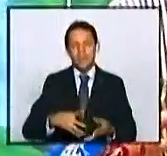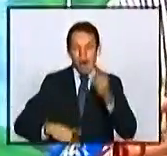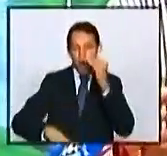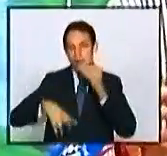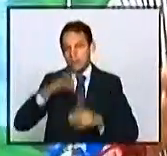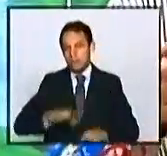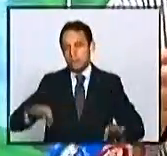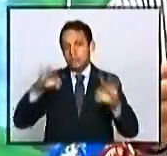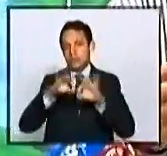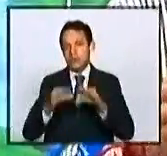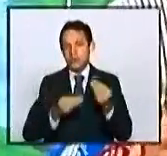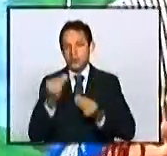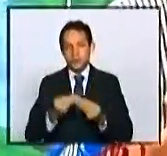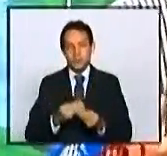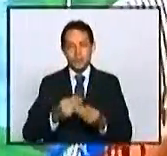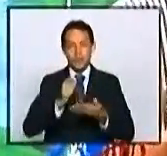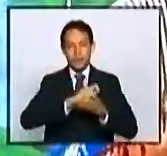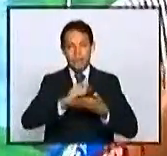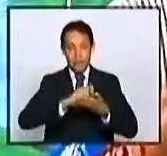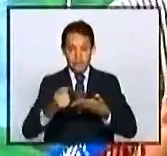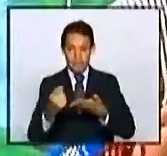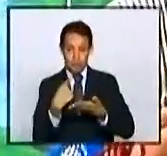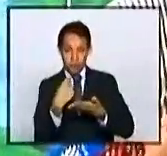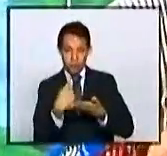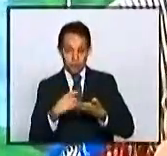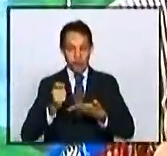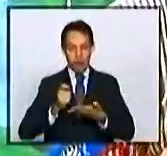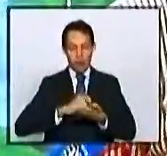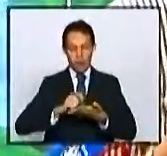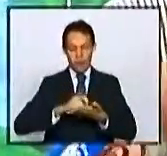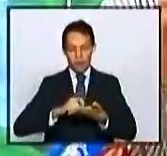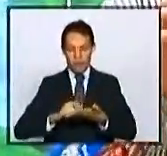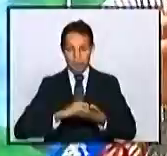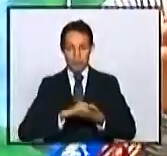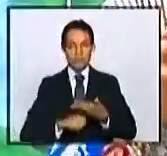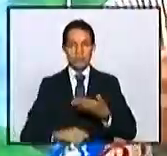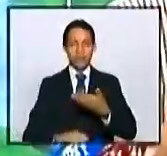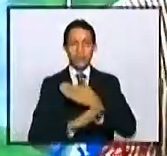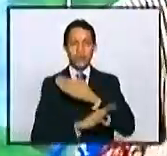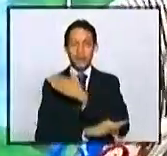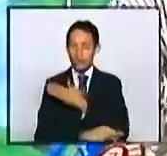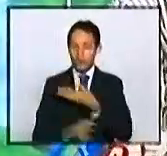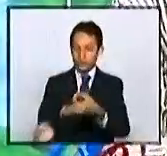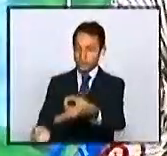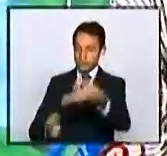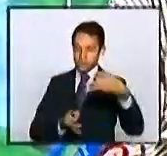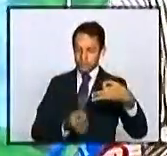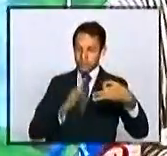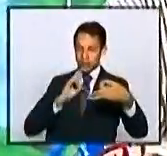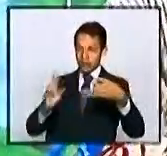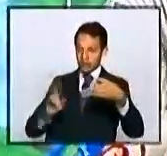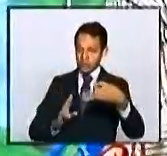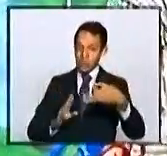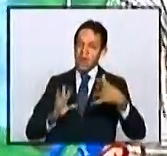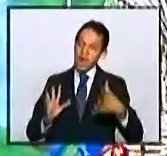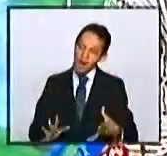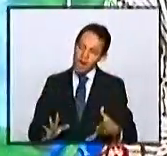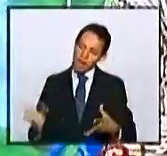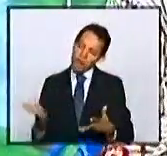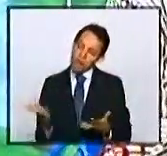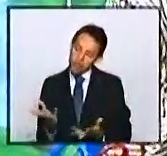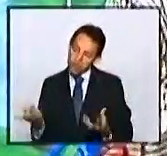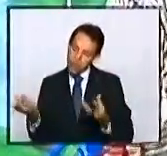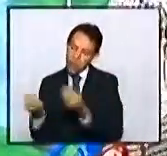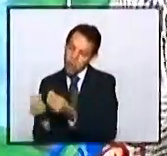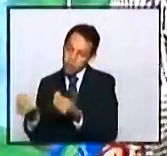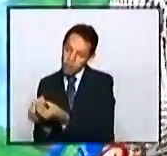que los test psicológicos, lo que nos arrojan a nosotros como psicólogos, es la información clave de dónde les podemos acompañar, en qué momento del